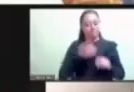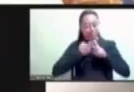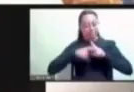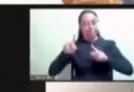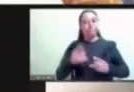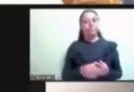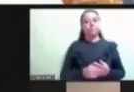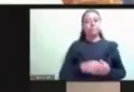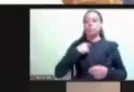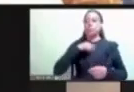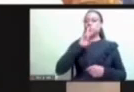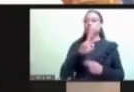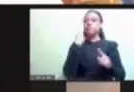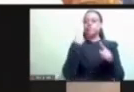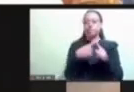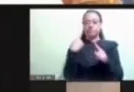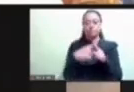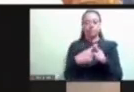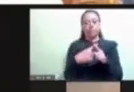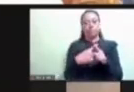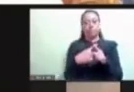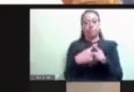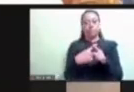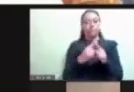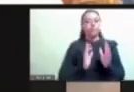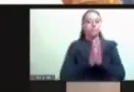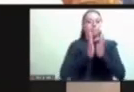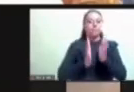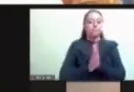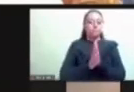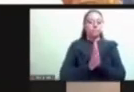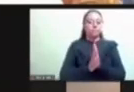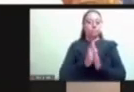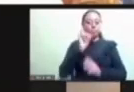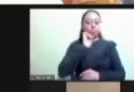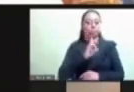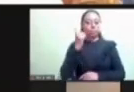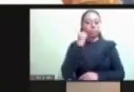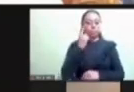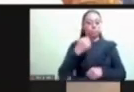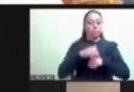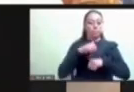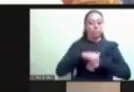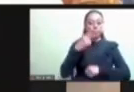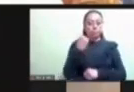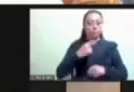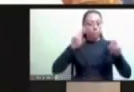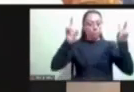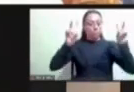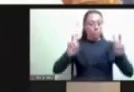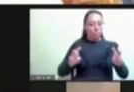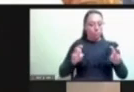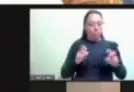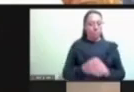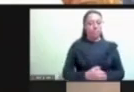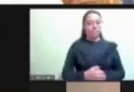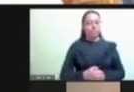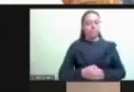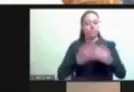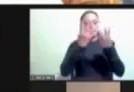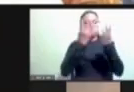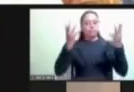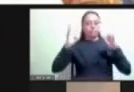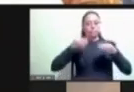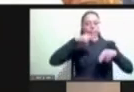Le respondo a la intervención, es la diputada número uno, en el tema de los murales.